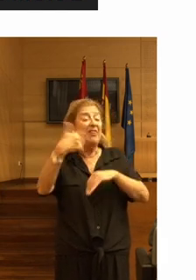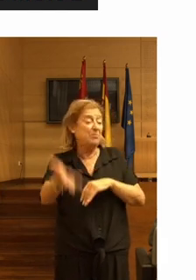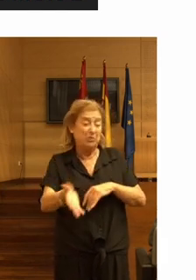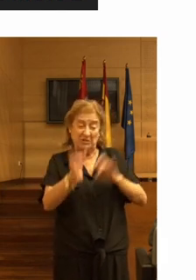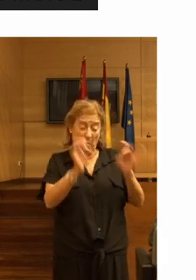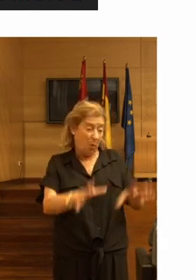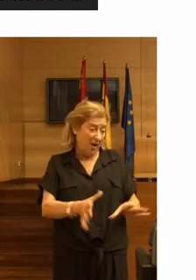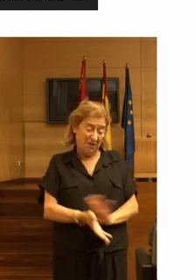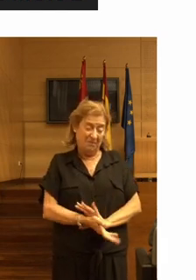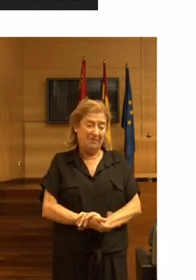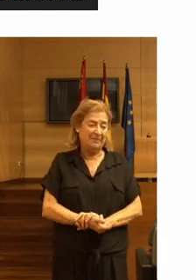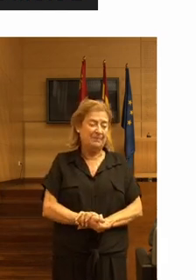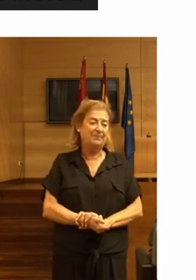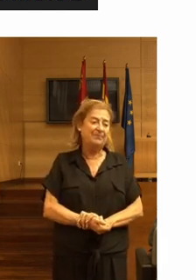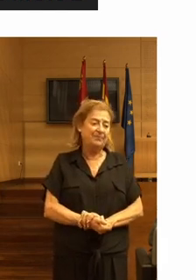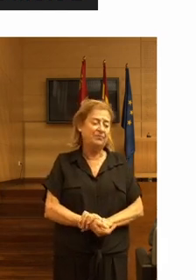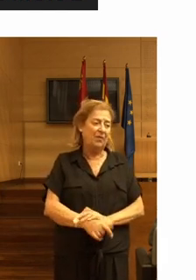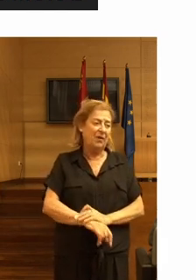post.